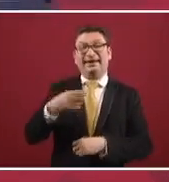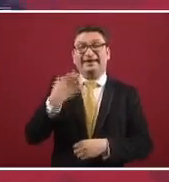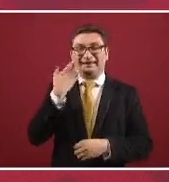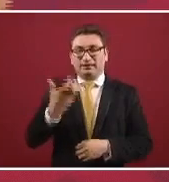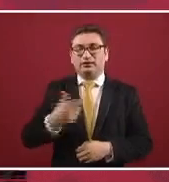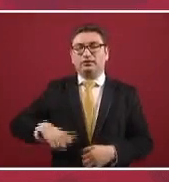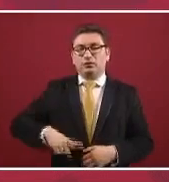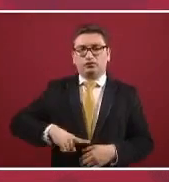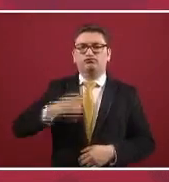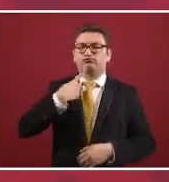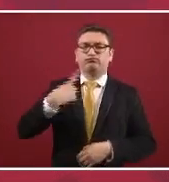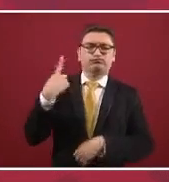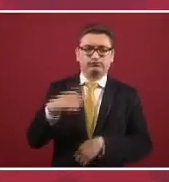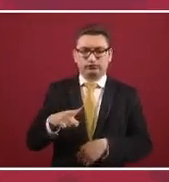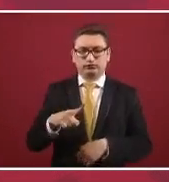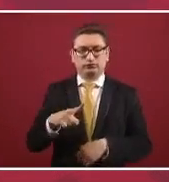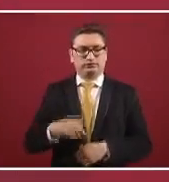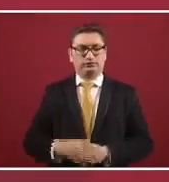existe